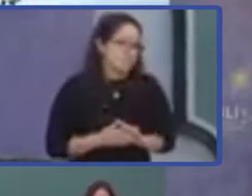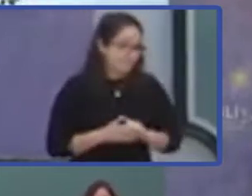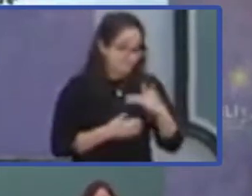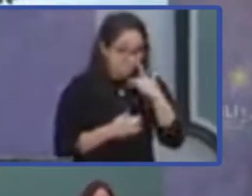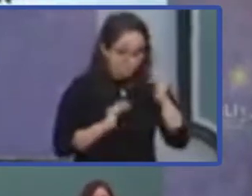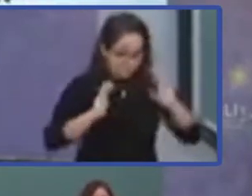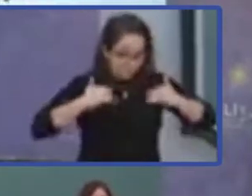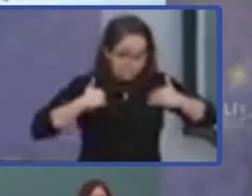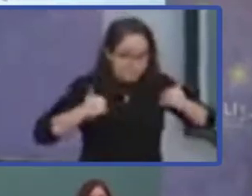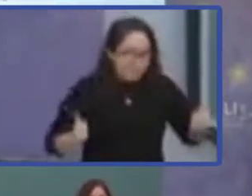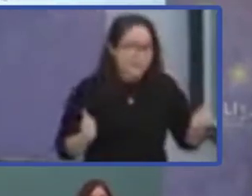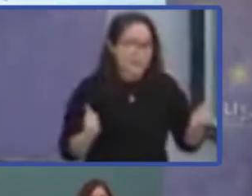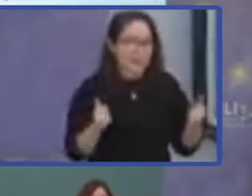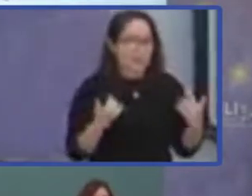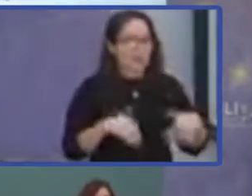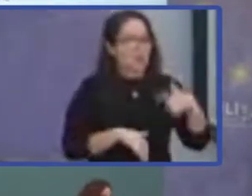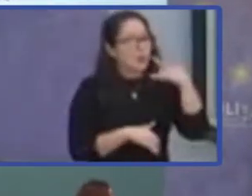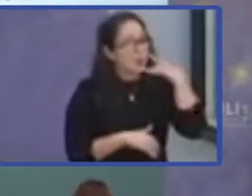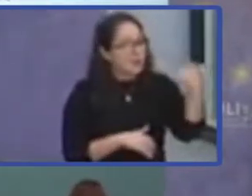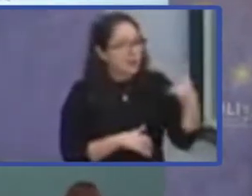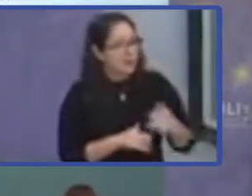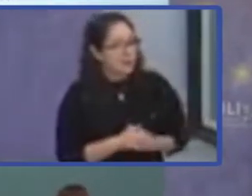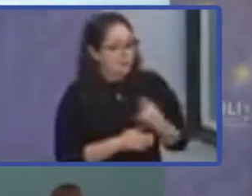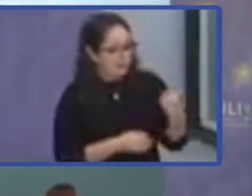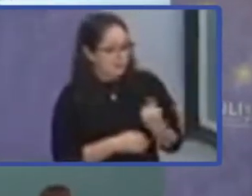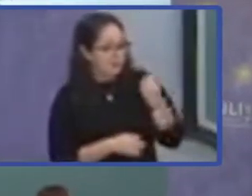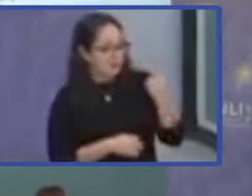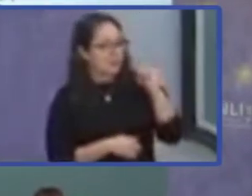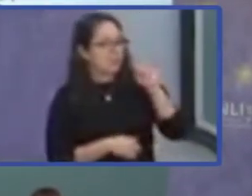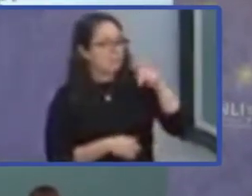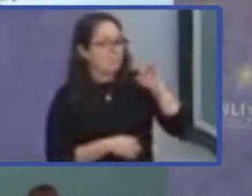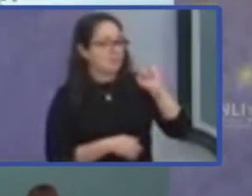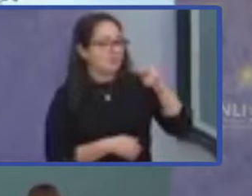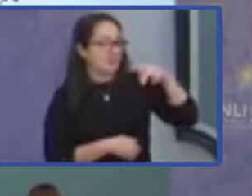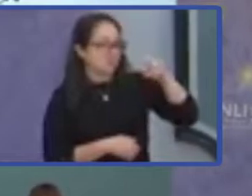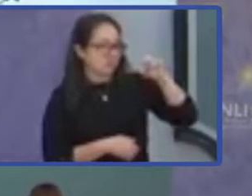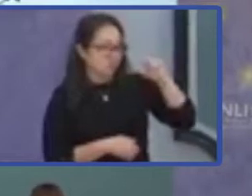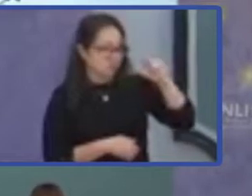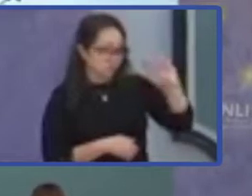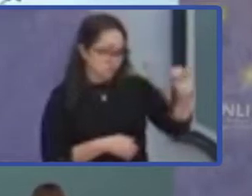propiedad tan rara del infinito? Bueno, vamos a ver el siguiente.